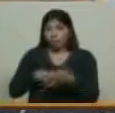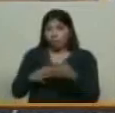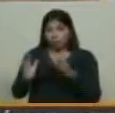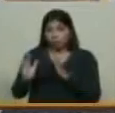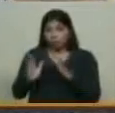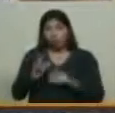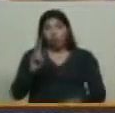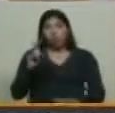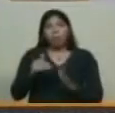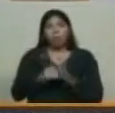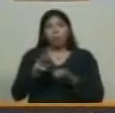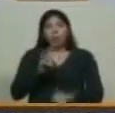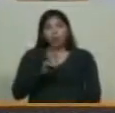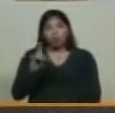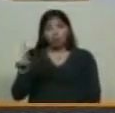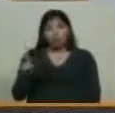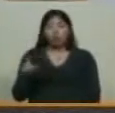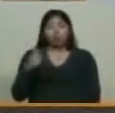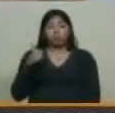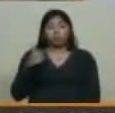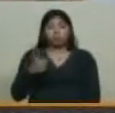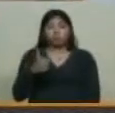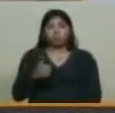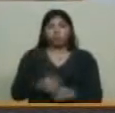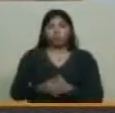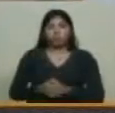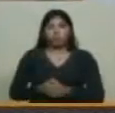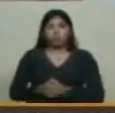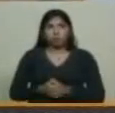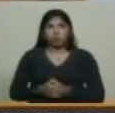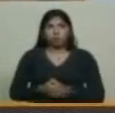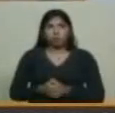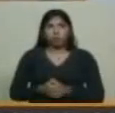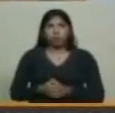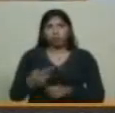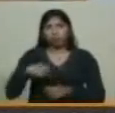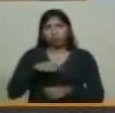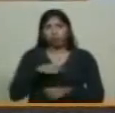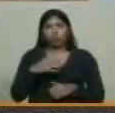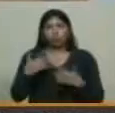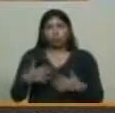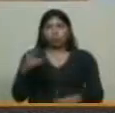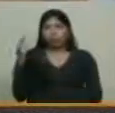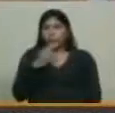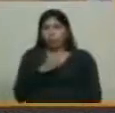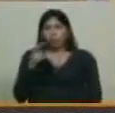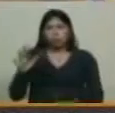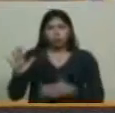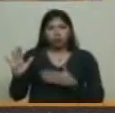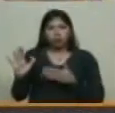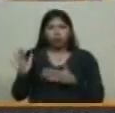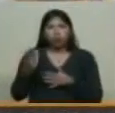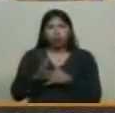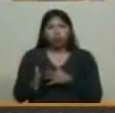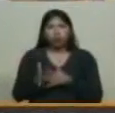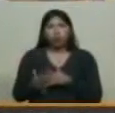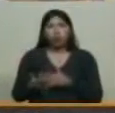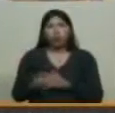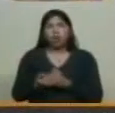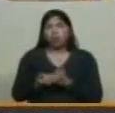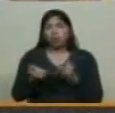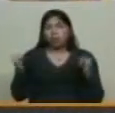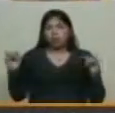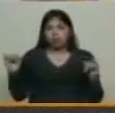año especial en el discurso del comandante Chávez, pues nos compromete con los 200 años de la independencia de